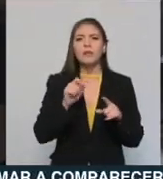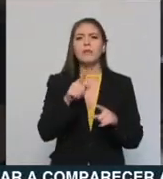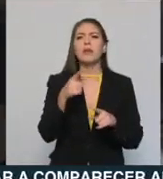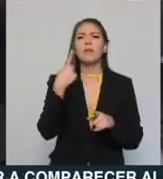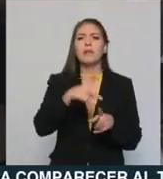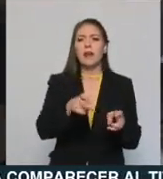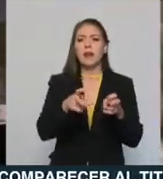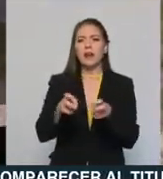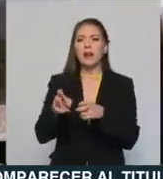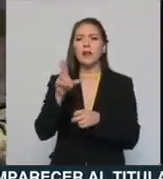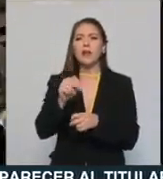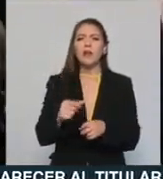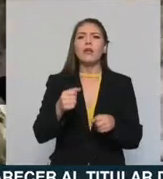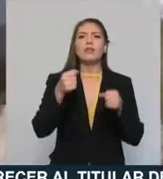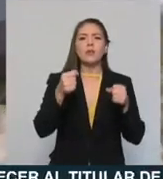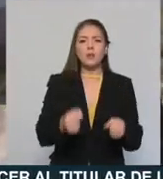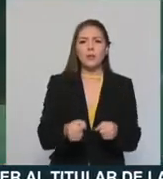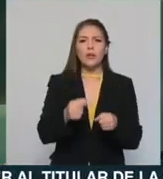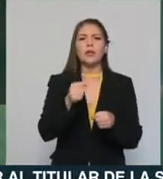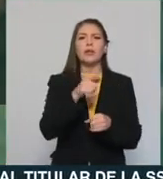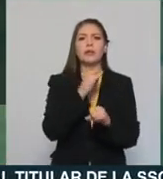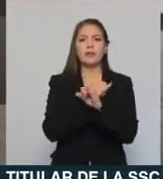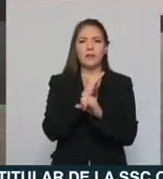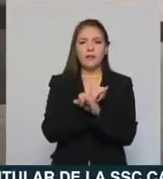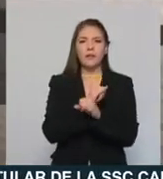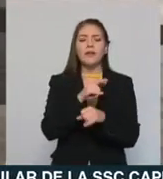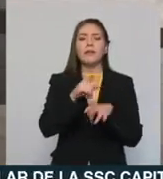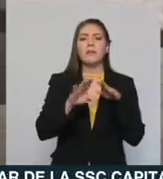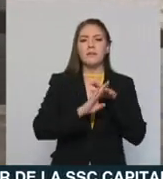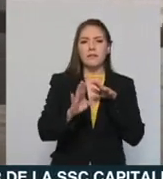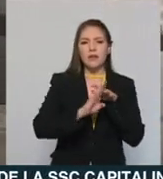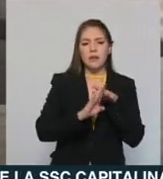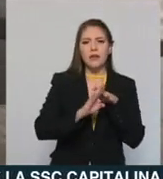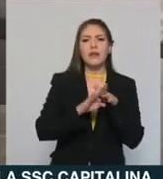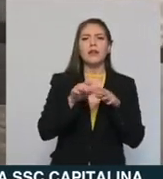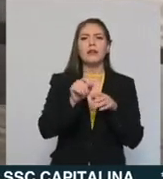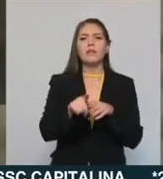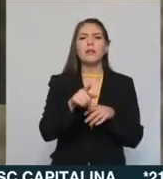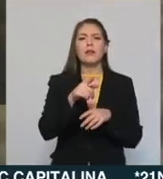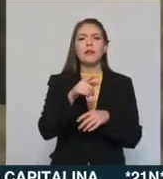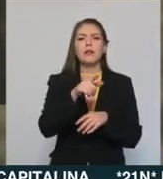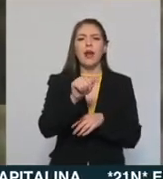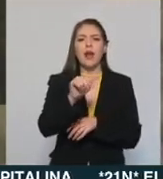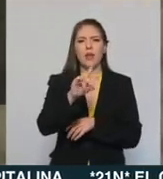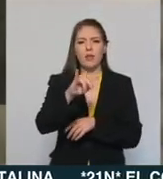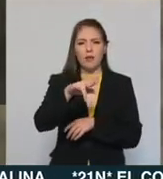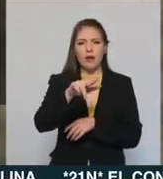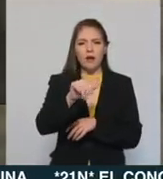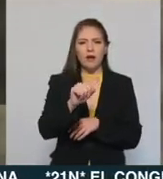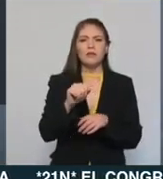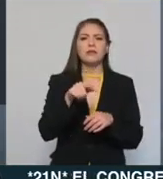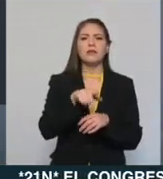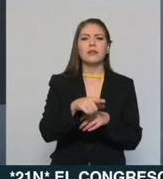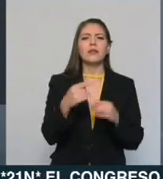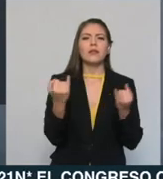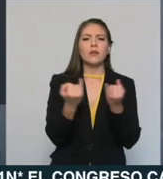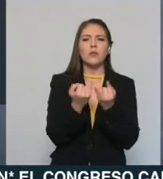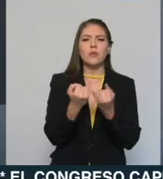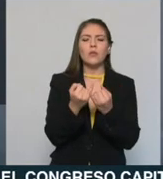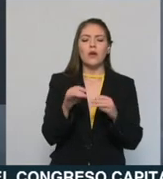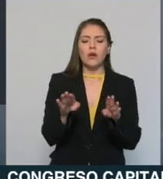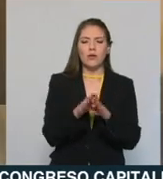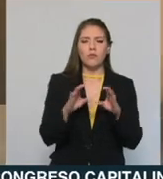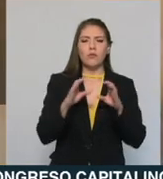migración, protección civil, aduanas, infracciones administrativas y tránsito, prisiones, preservación de los